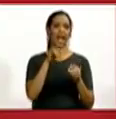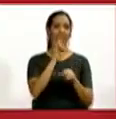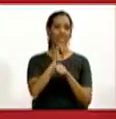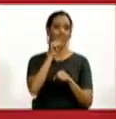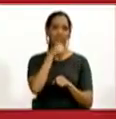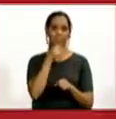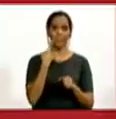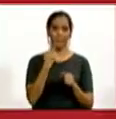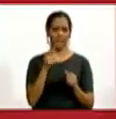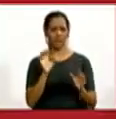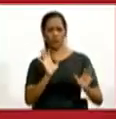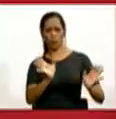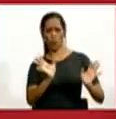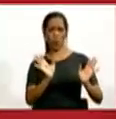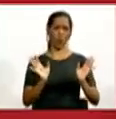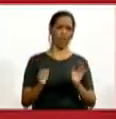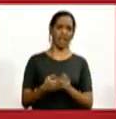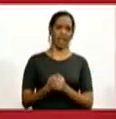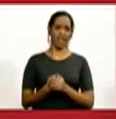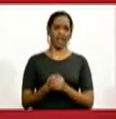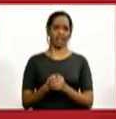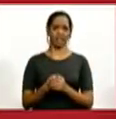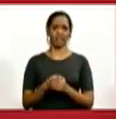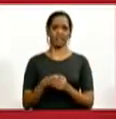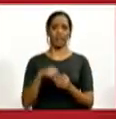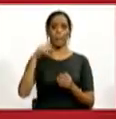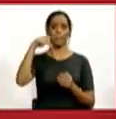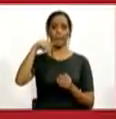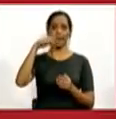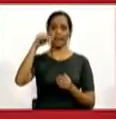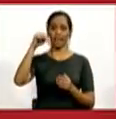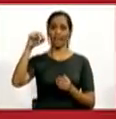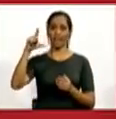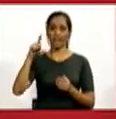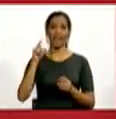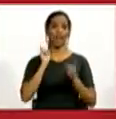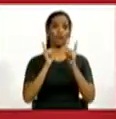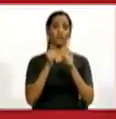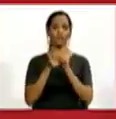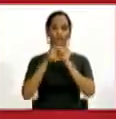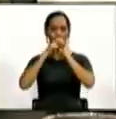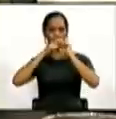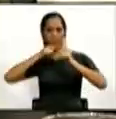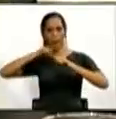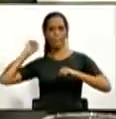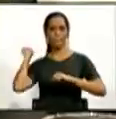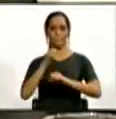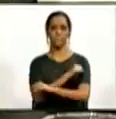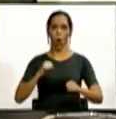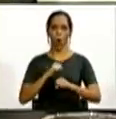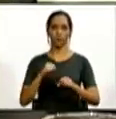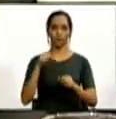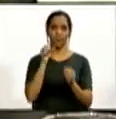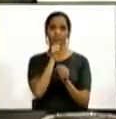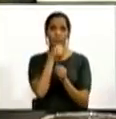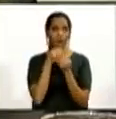les decían, ¿no? Eso, hablando de PNL. Y algunos vienen con granadas. O sea, y las señoras así.